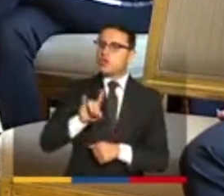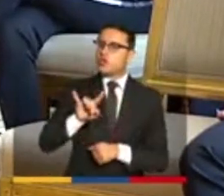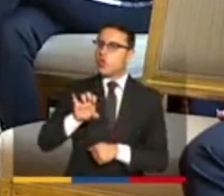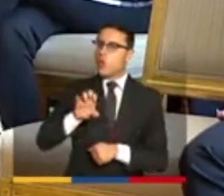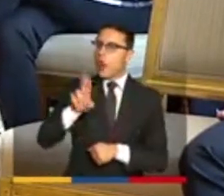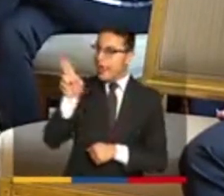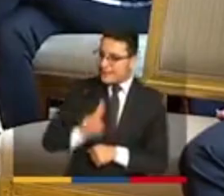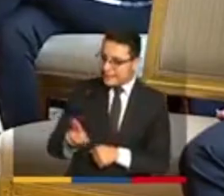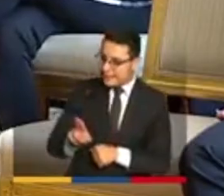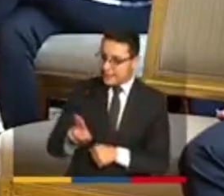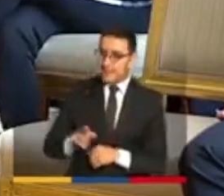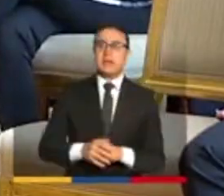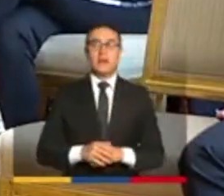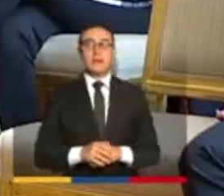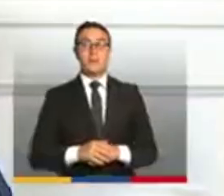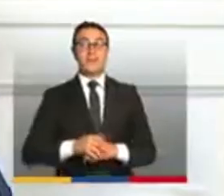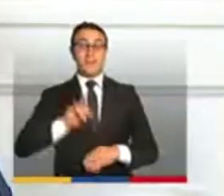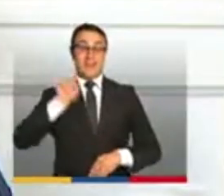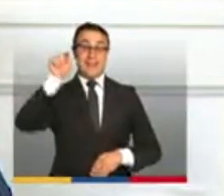Delantera, o sea,